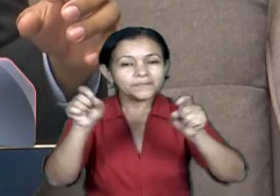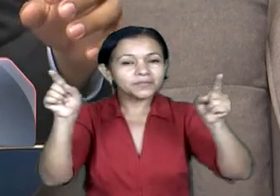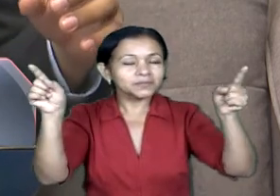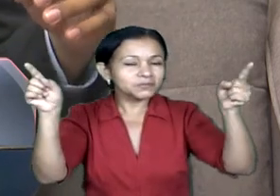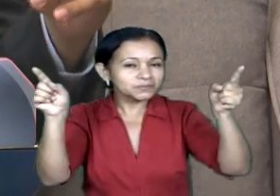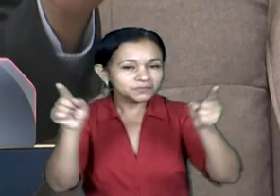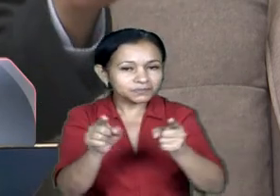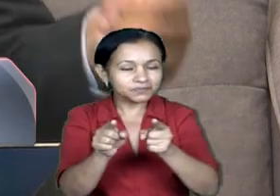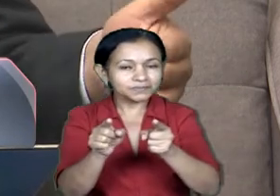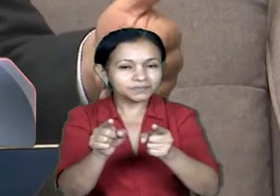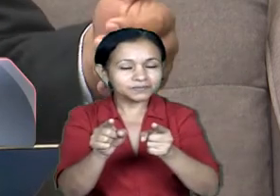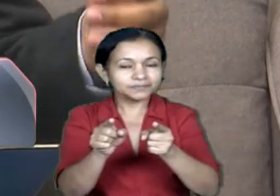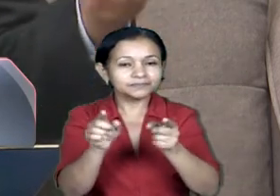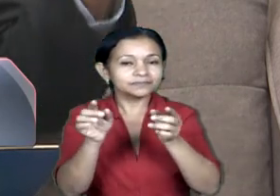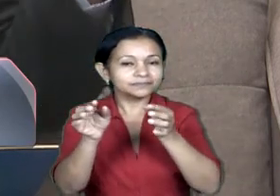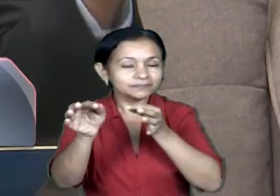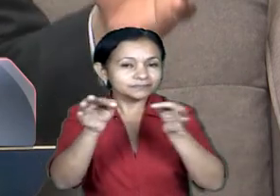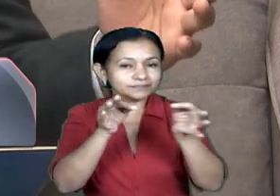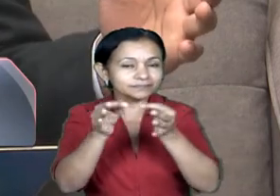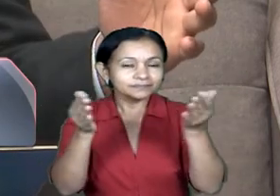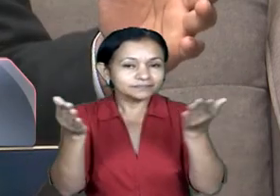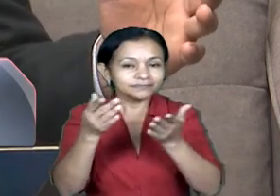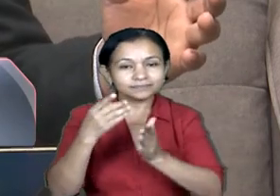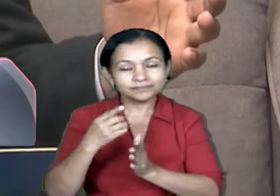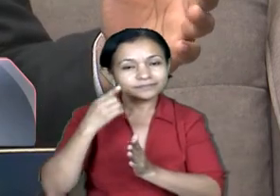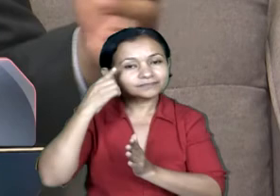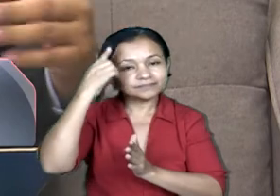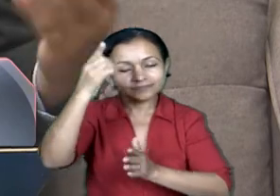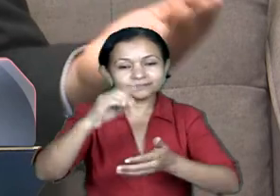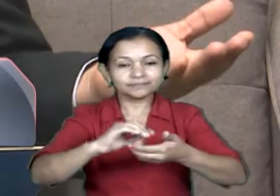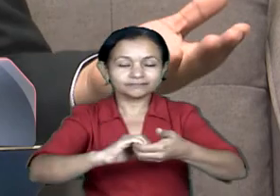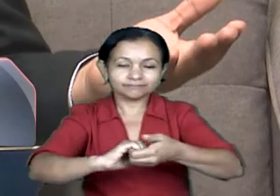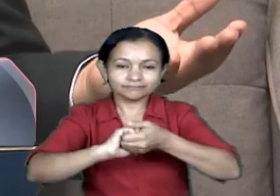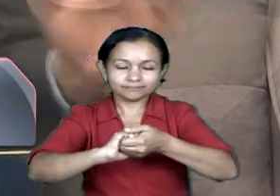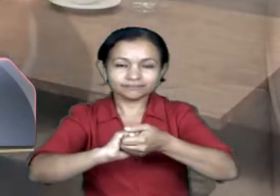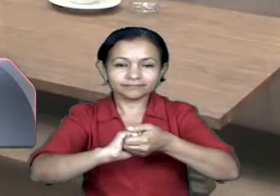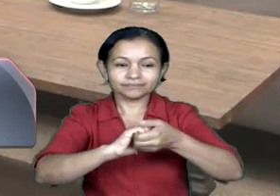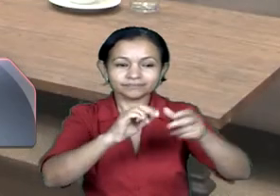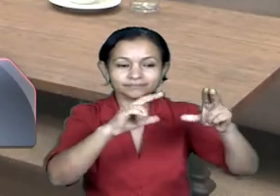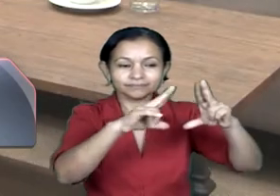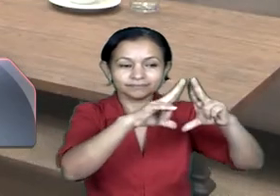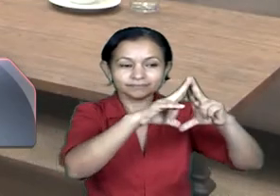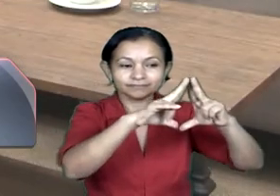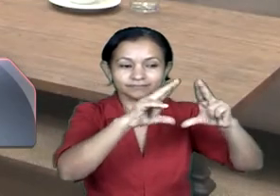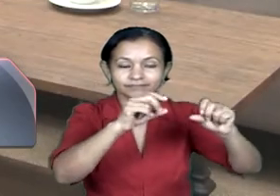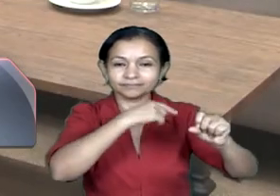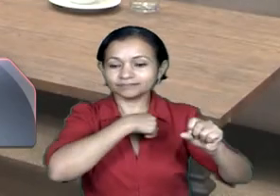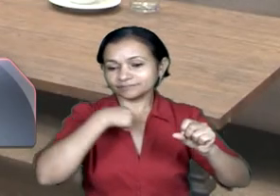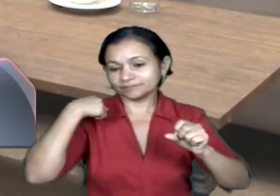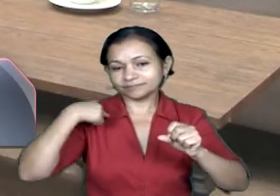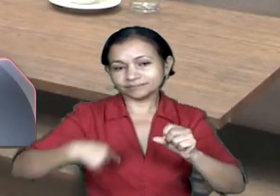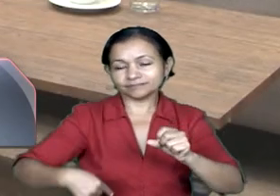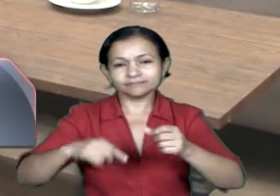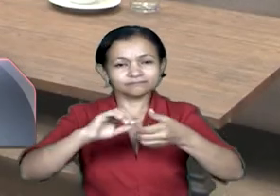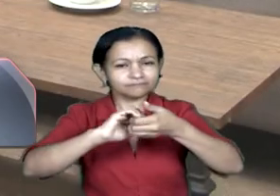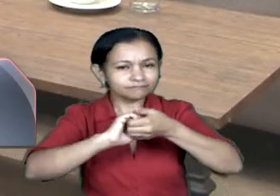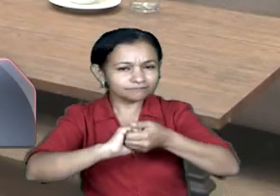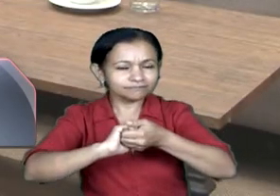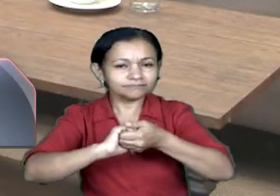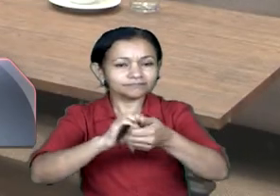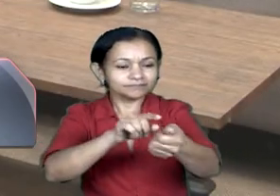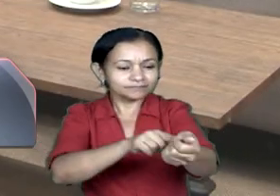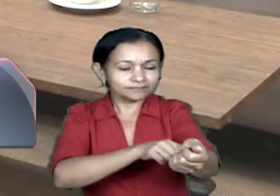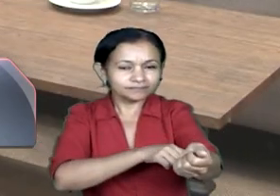resumiendo, en principio, el desarrollo de la amistad entre las dos naciones, sí, porque se ve así, como una amistad, ¿no?, entre dos países